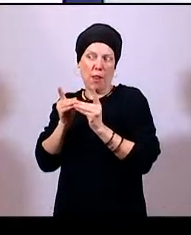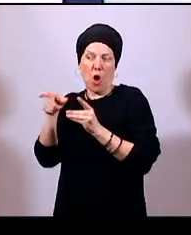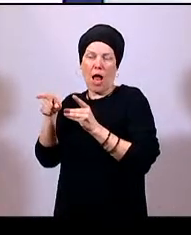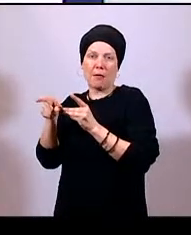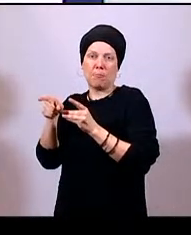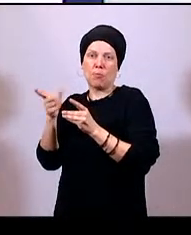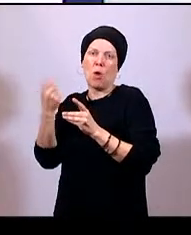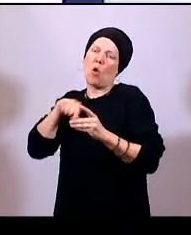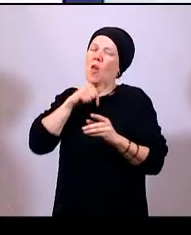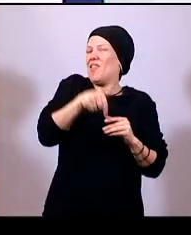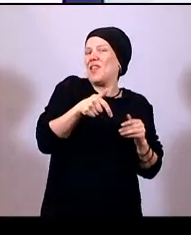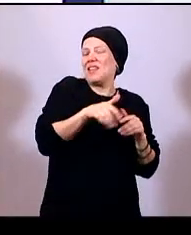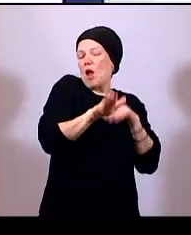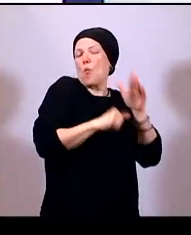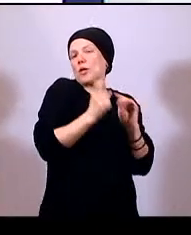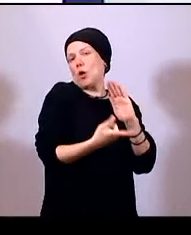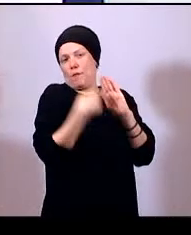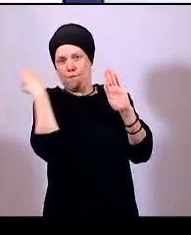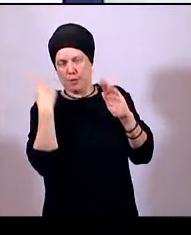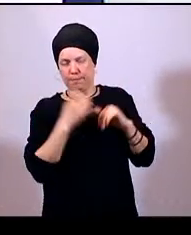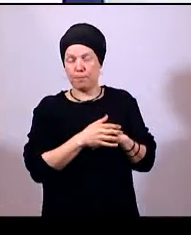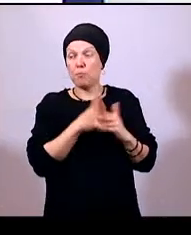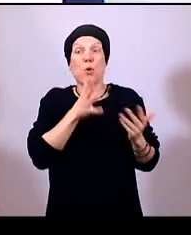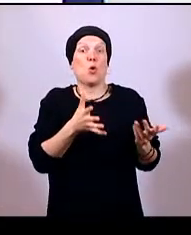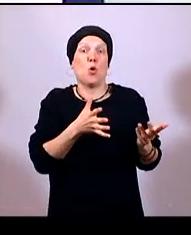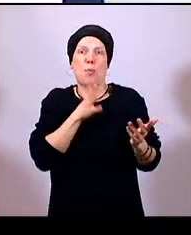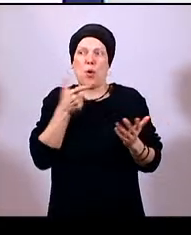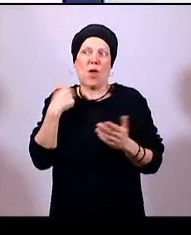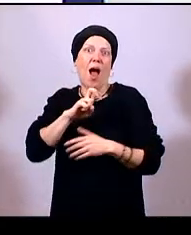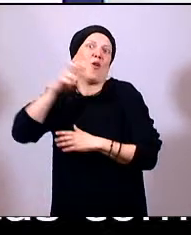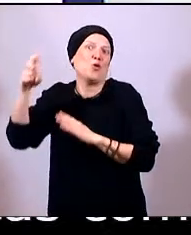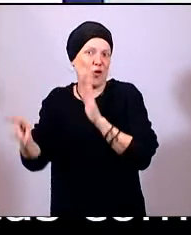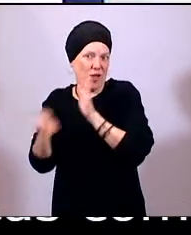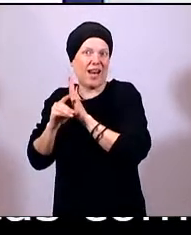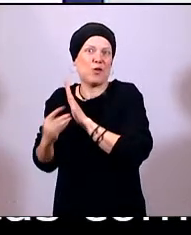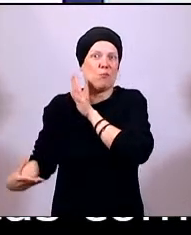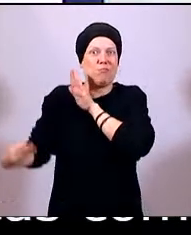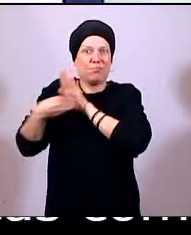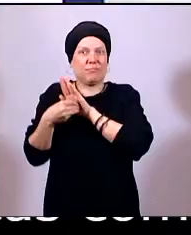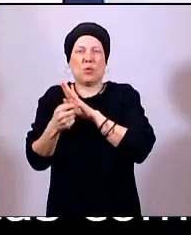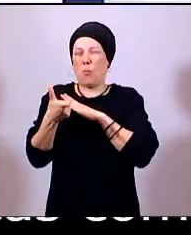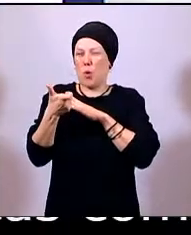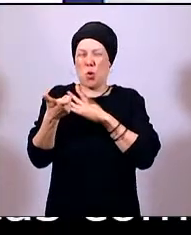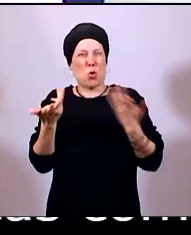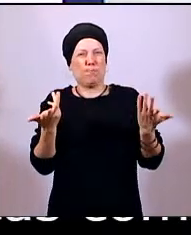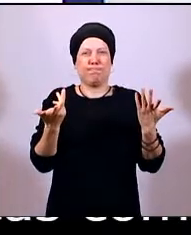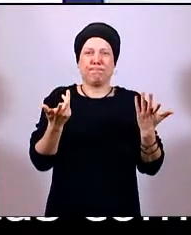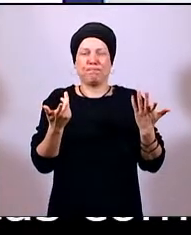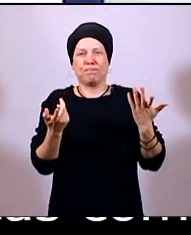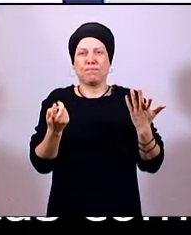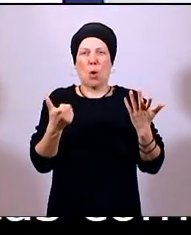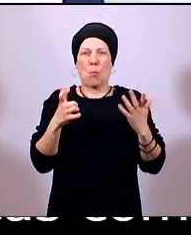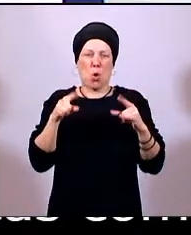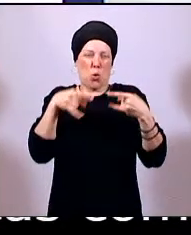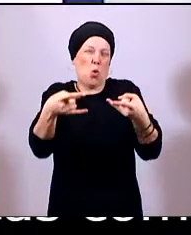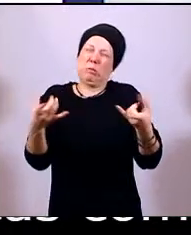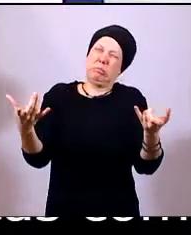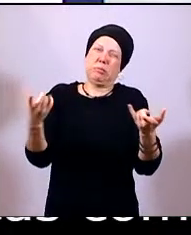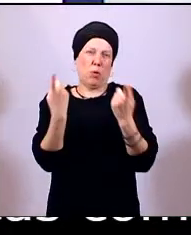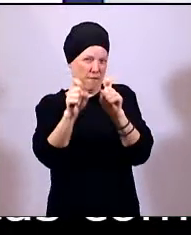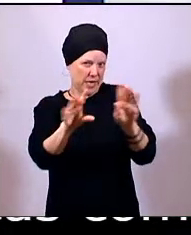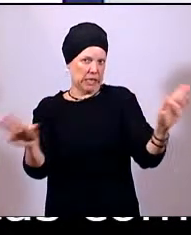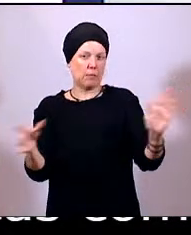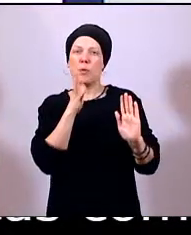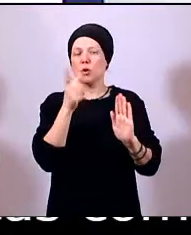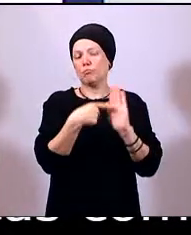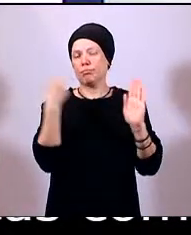hemos quitado de este decreto porque están recogidas en otro y había un poco de duplicidad. Pero vamos,